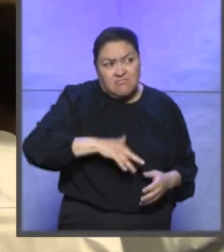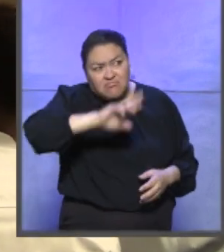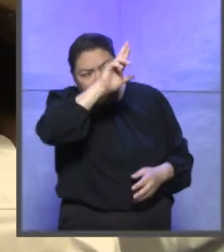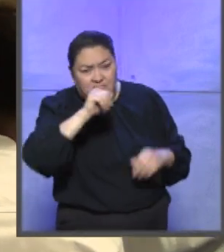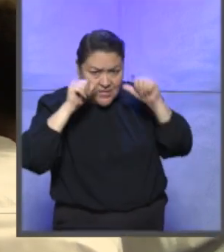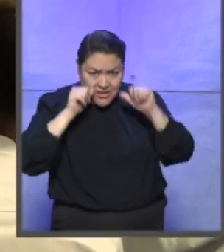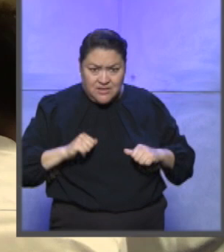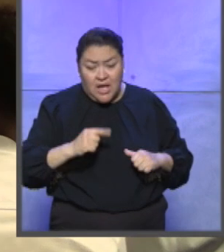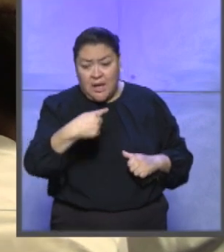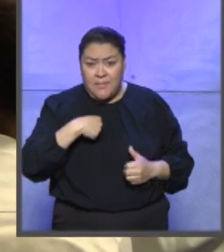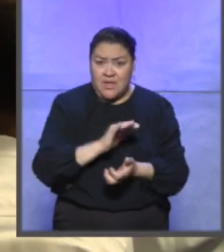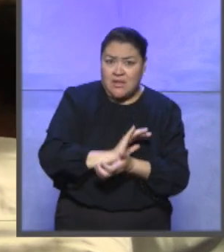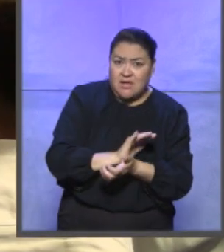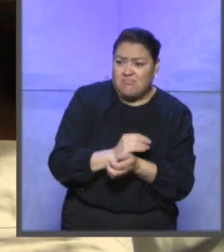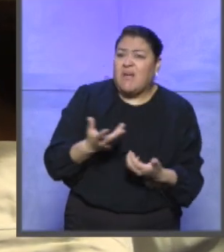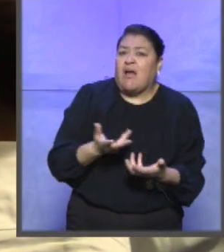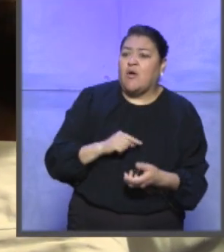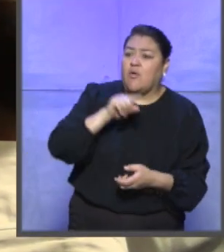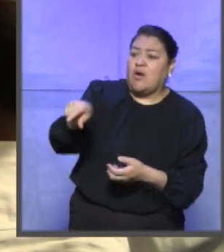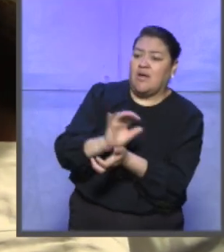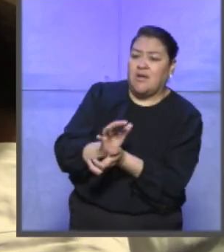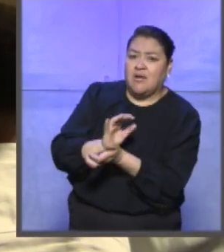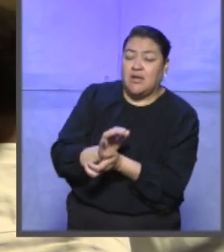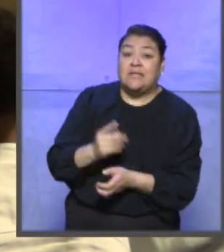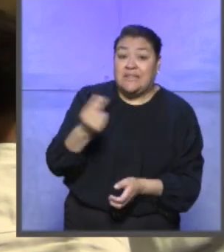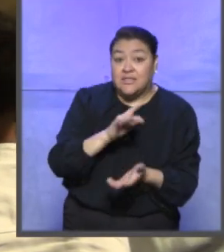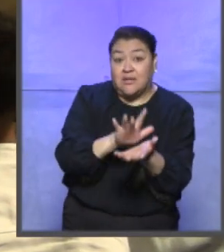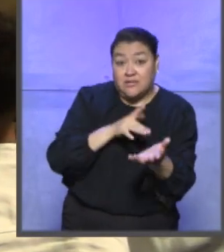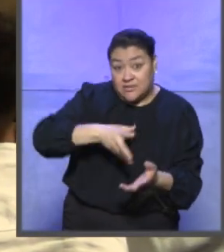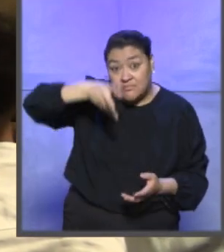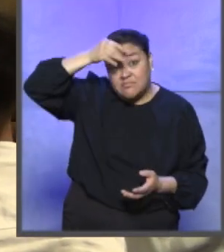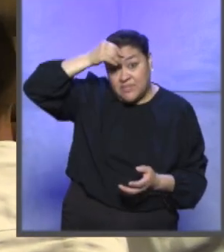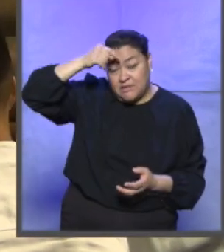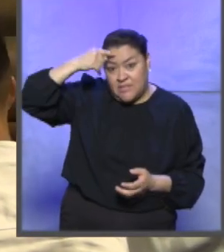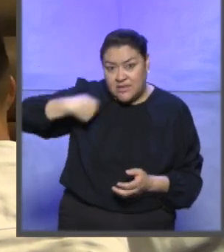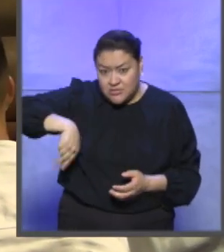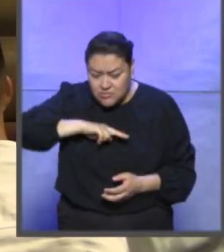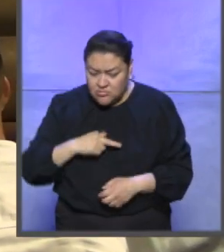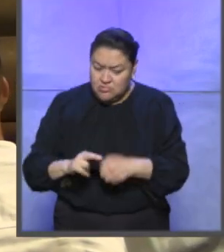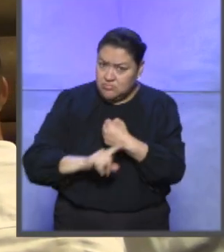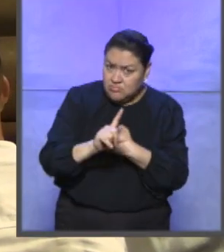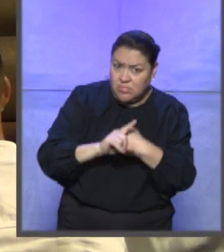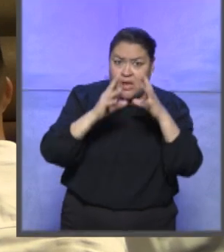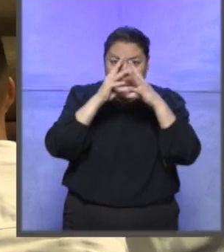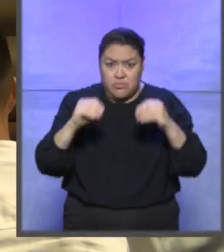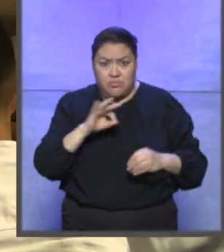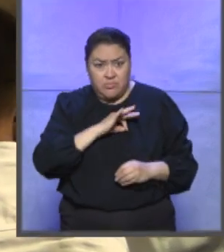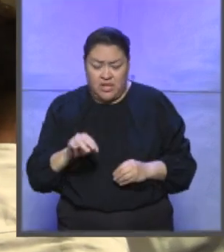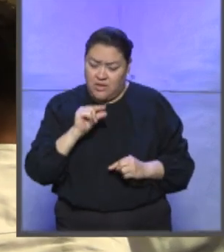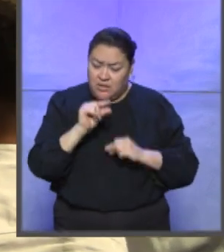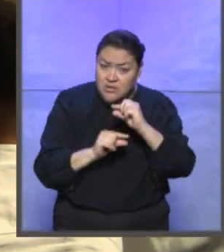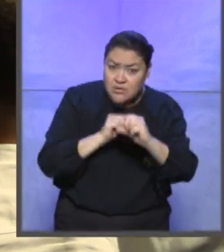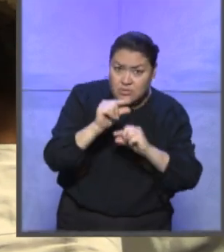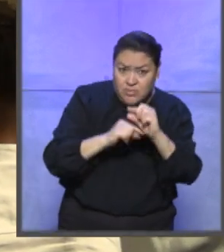o alguien más le afectó la discriminación, se puede erradicar? Llevémonos la tarea de plantear una solución a un problema.